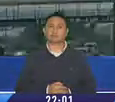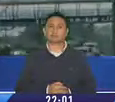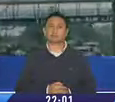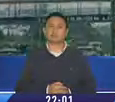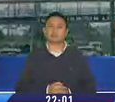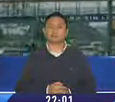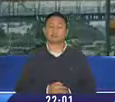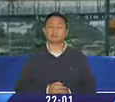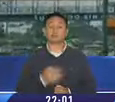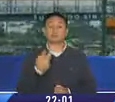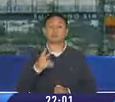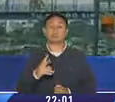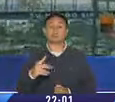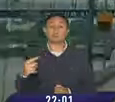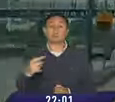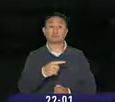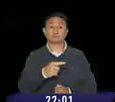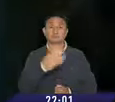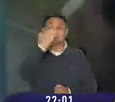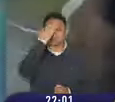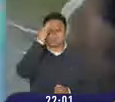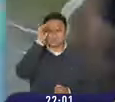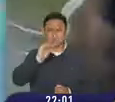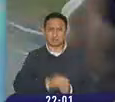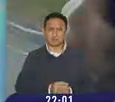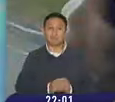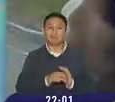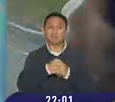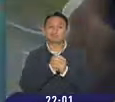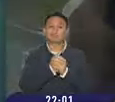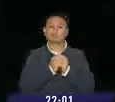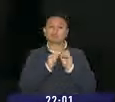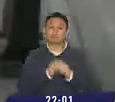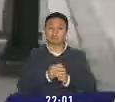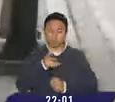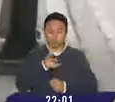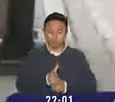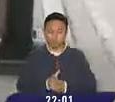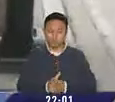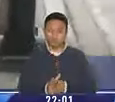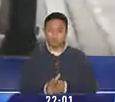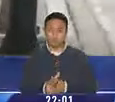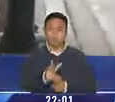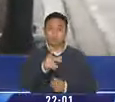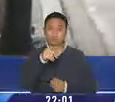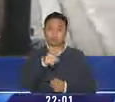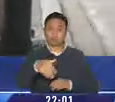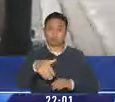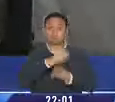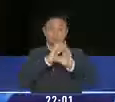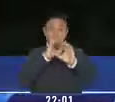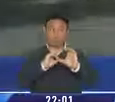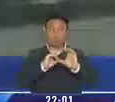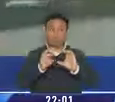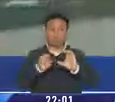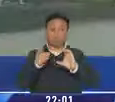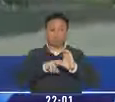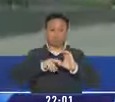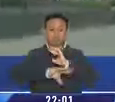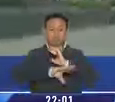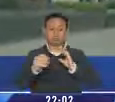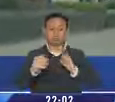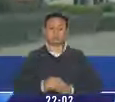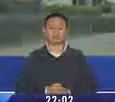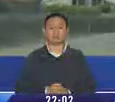Pero además, se conoce que también aprovechan la ruta para robar en las líneas de buses que pasan por